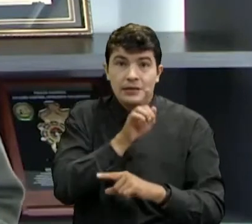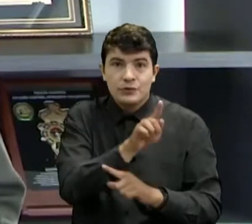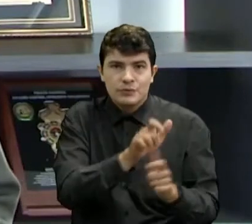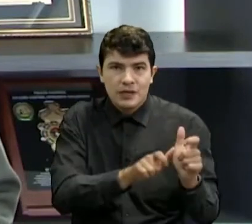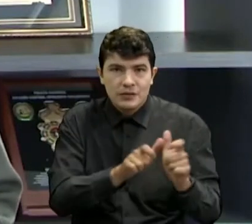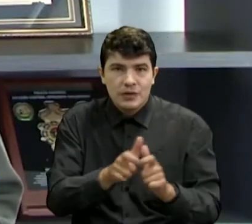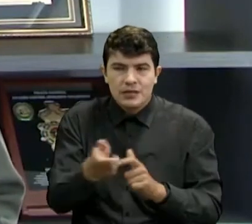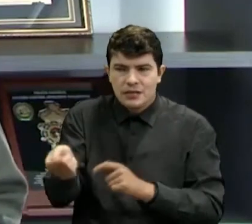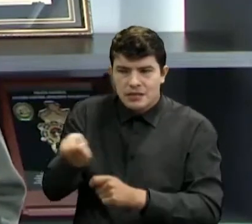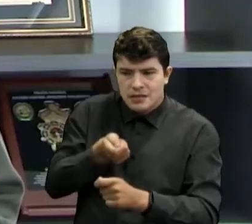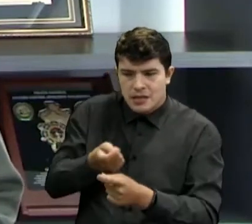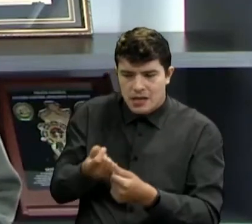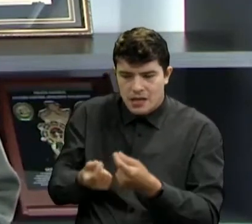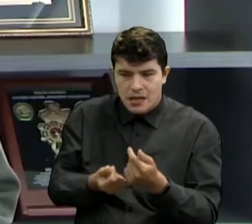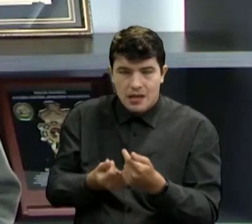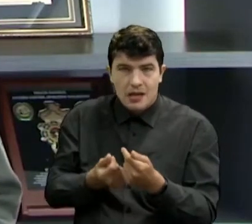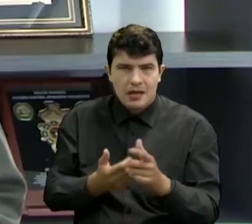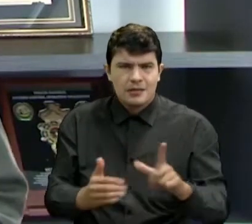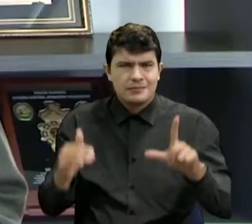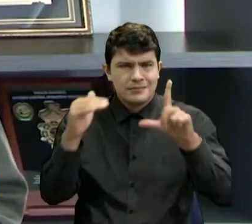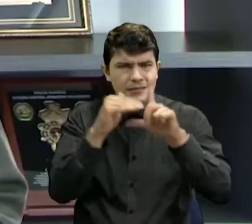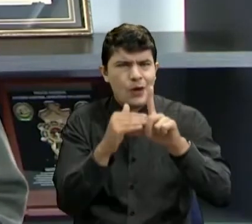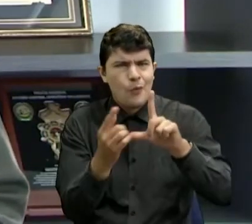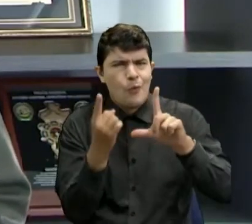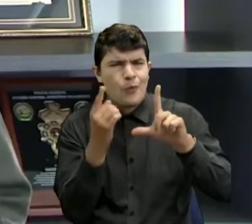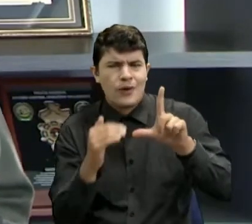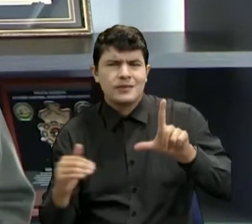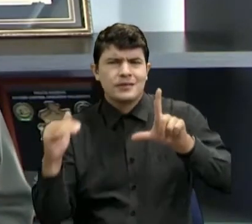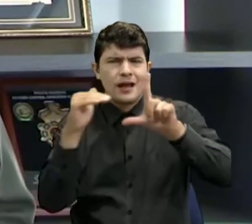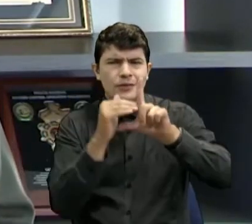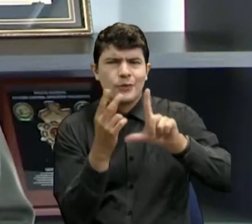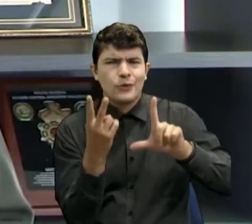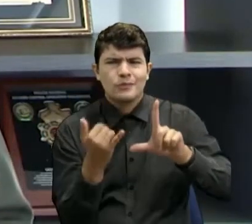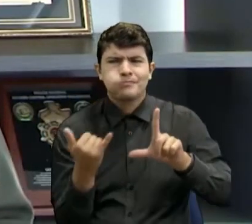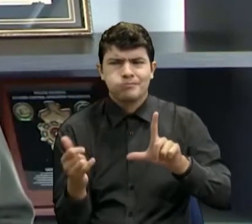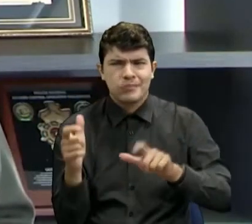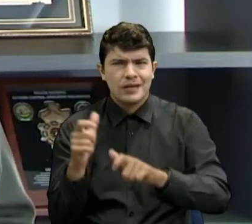estratos 1 y 2 y además eran beneficiarios del SISBEN.